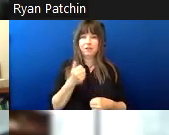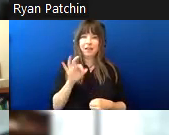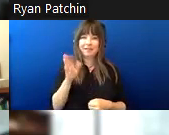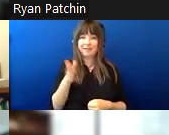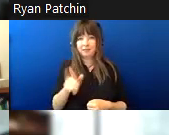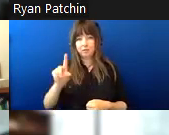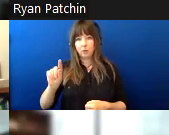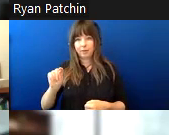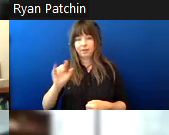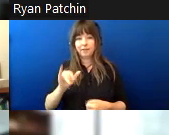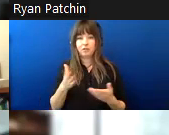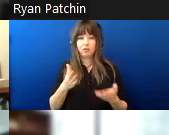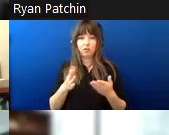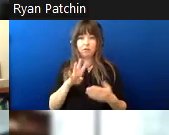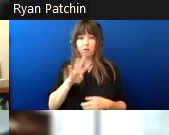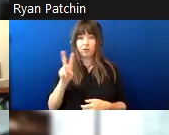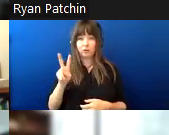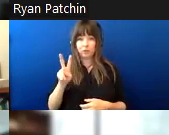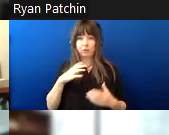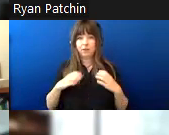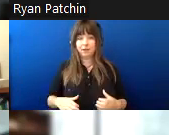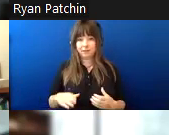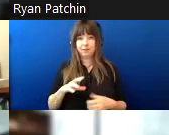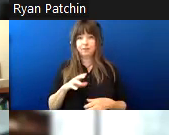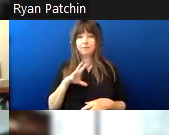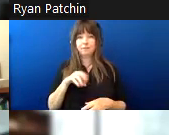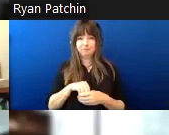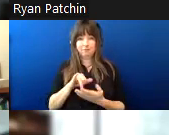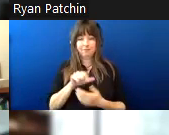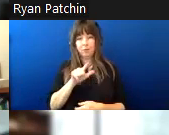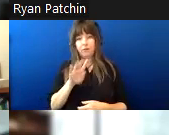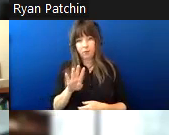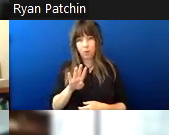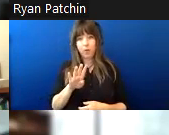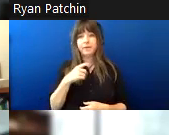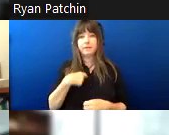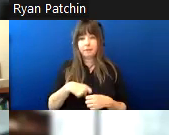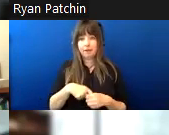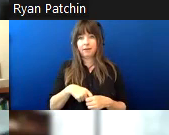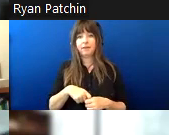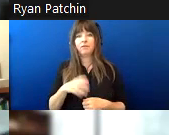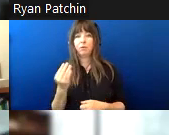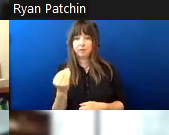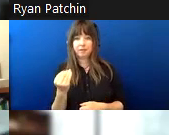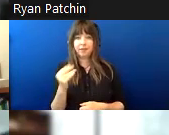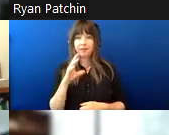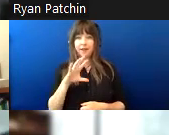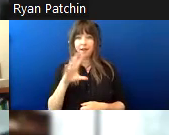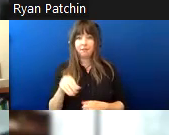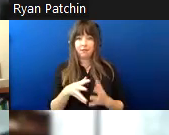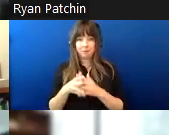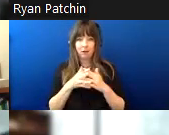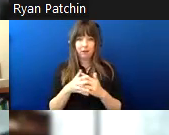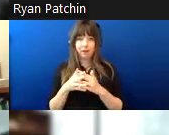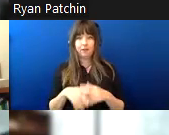Este sirve a 42 clientes, 24 eran hispanos, 14 eran americanos, africanos, y 4